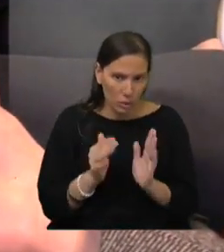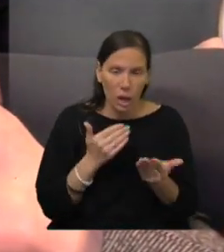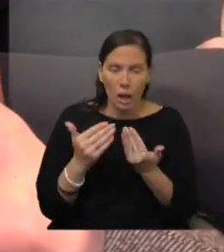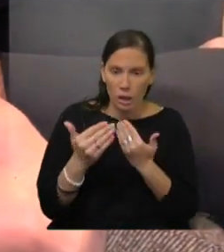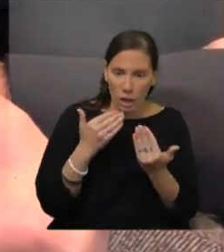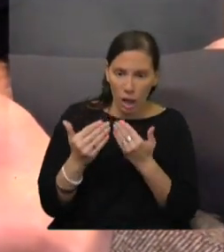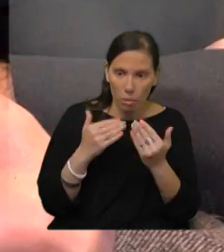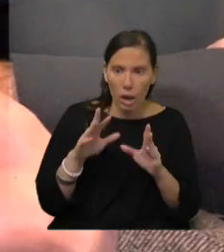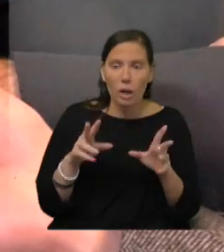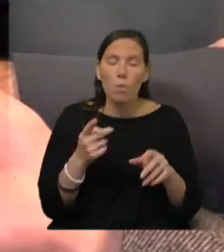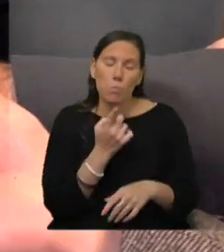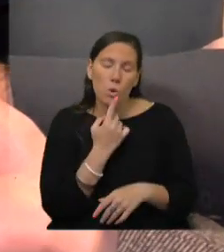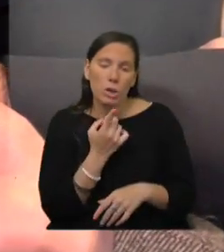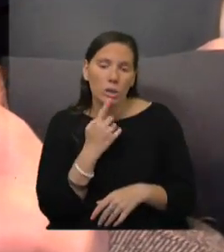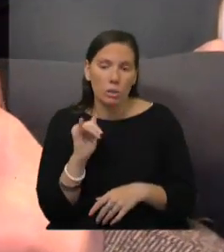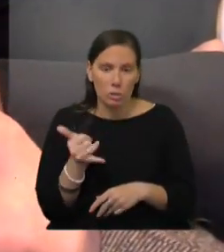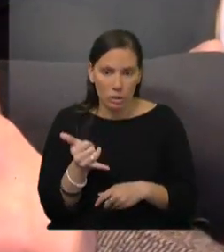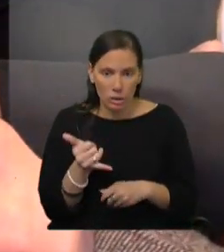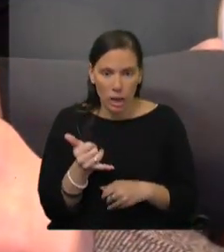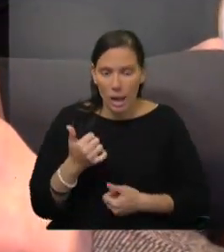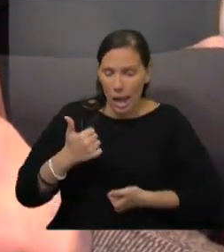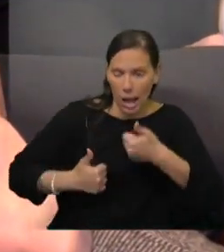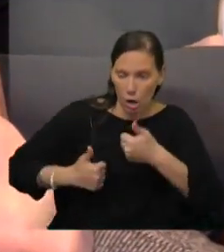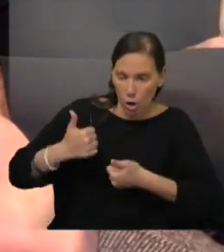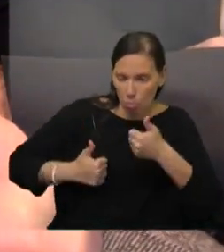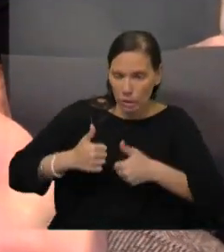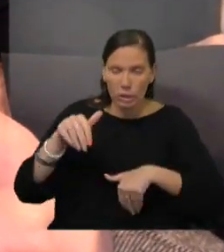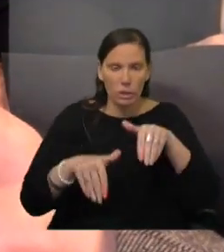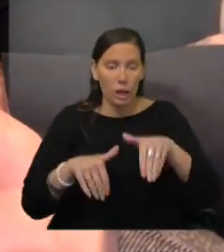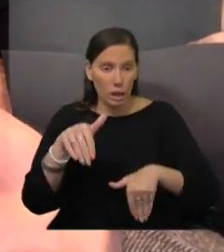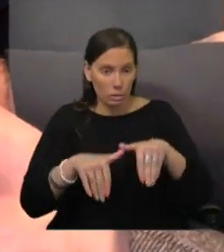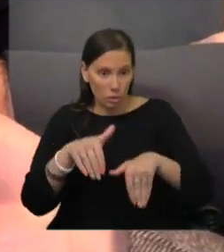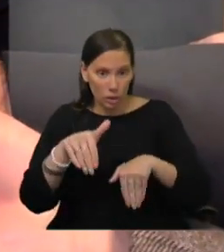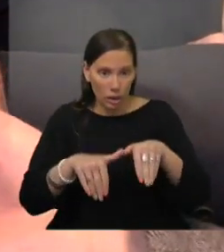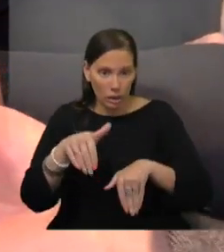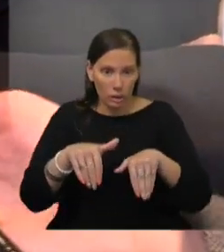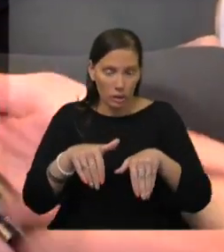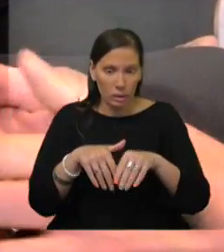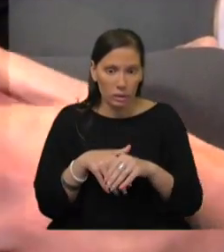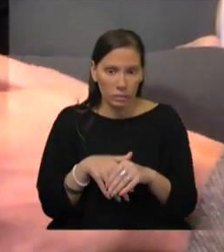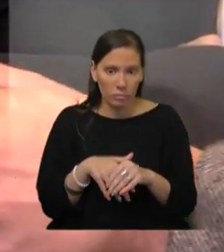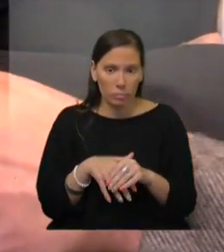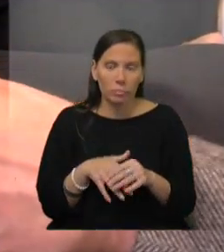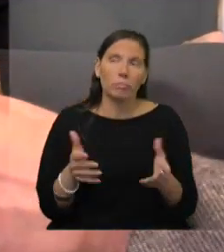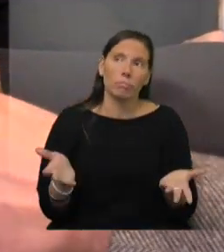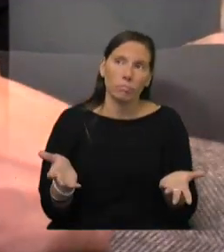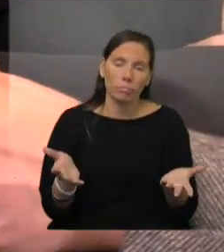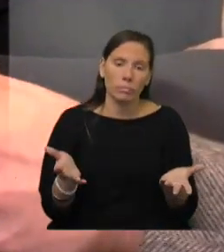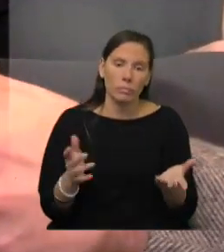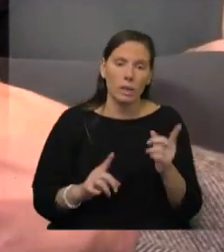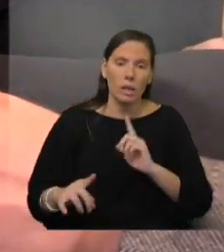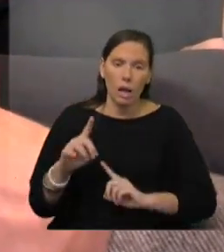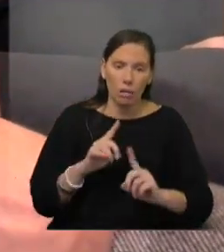un punto de vista político la competencia electoral este a ver a